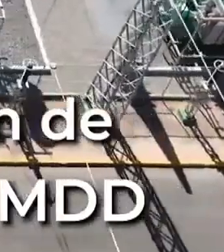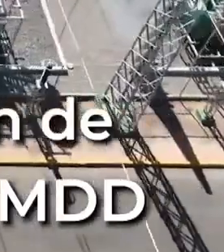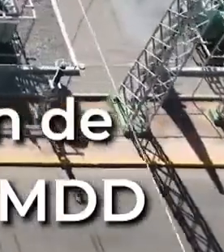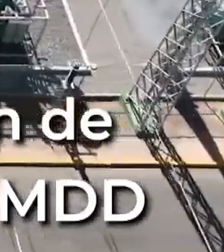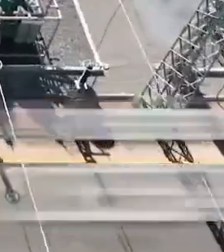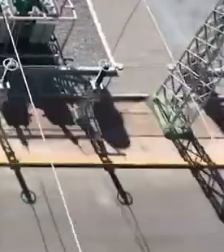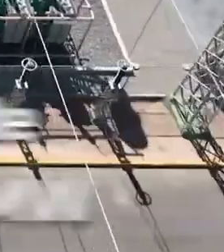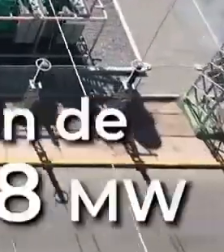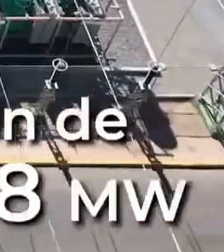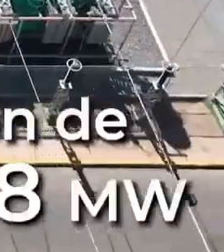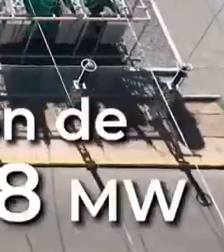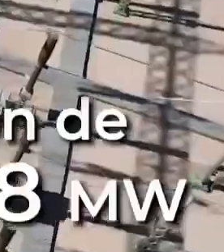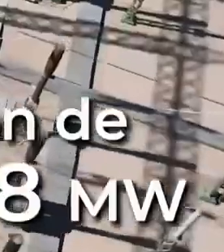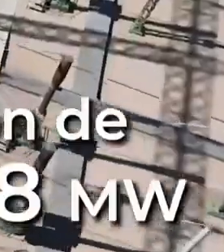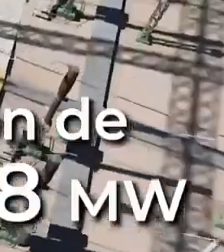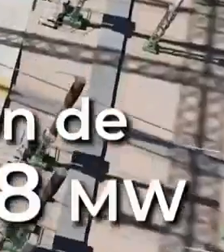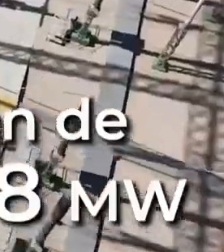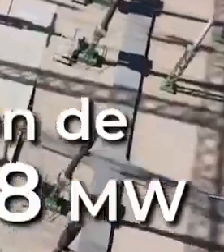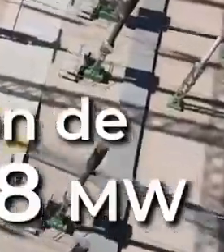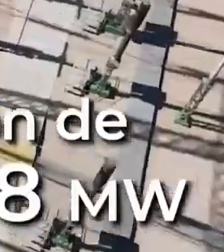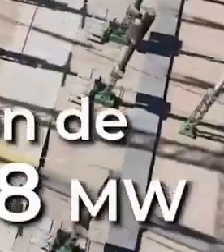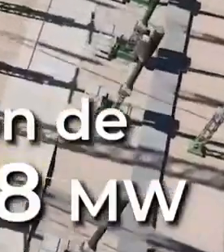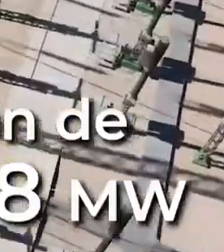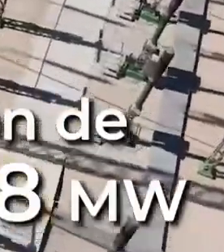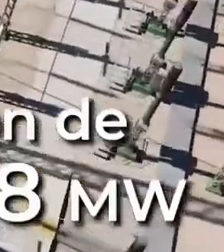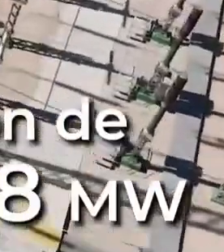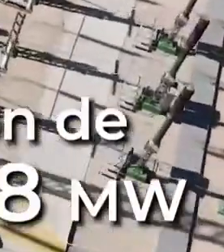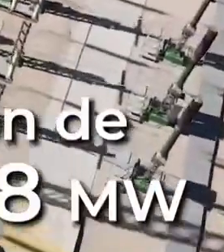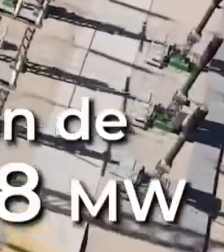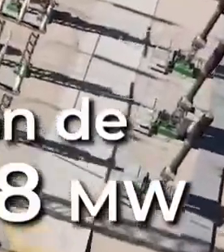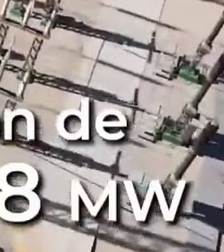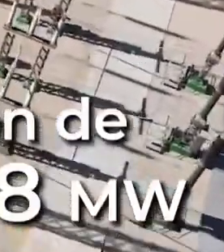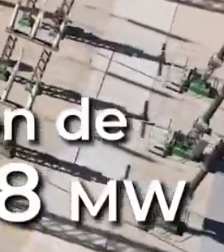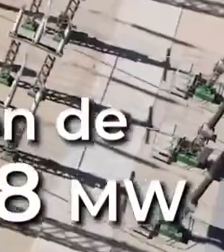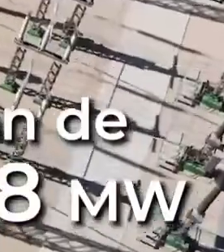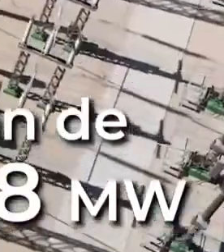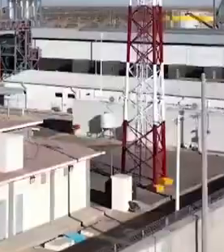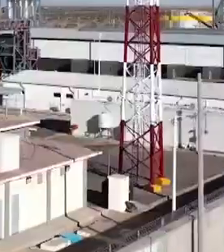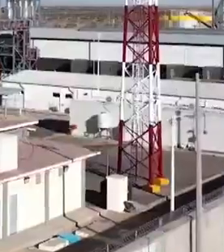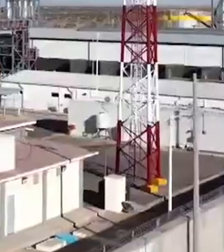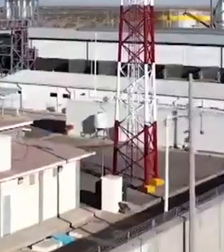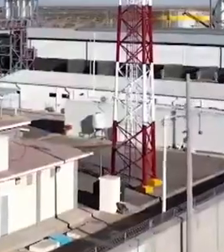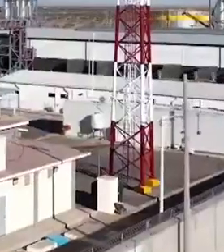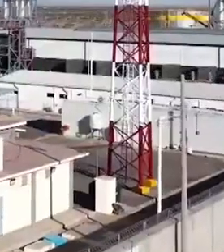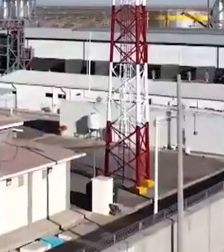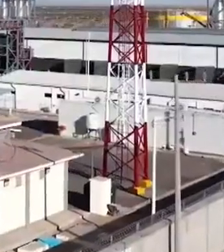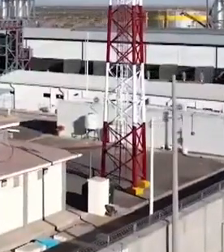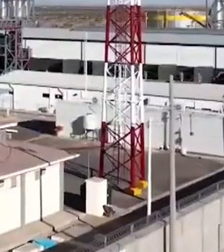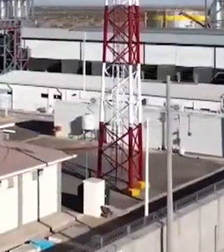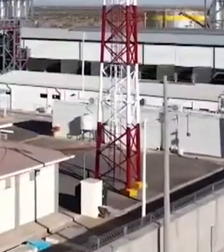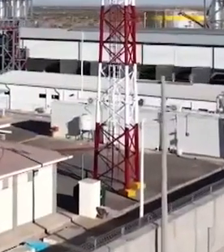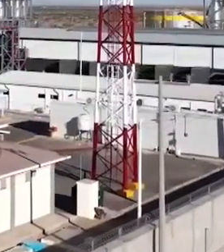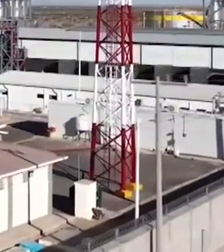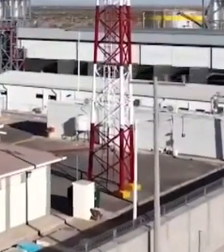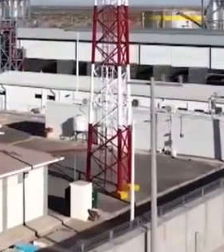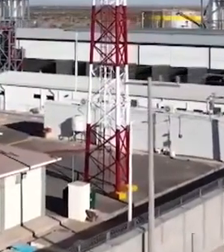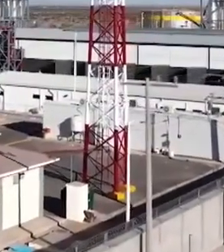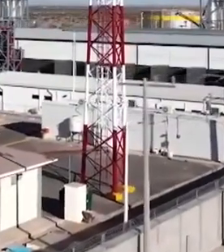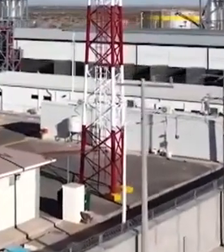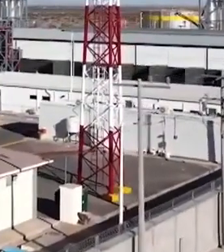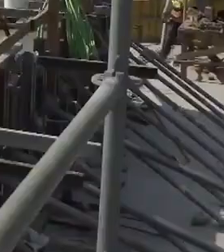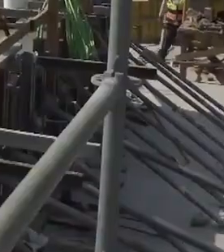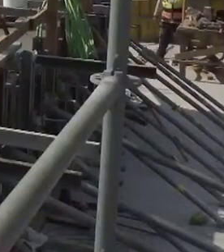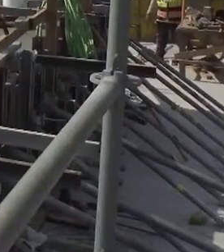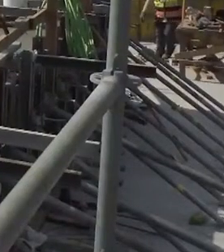$2,534 millones, se adicionarán 2,948 megawatts de capacidad. 2 centrales se encuentran terminadas y el resto de